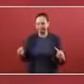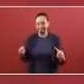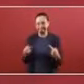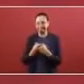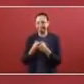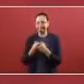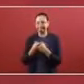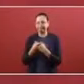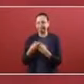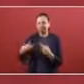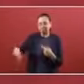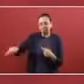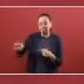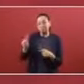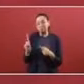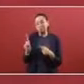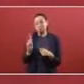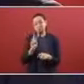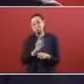reguladores.